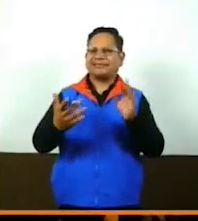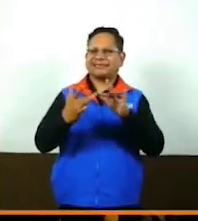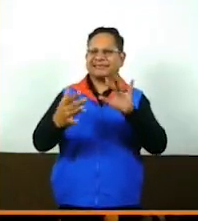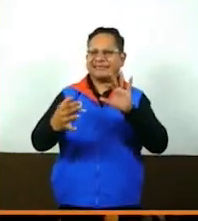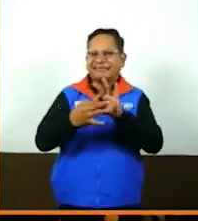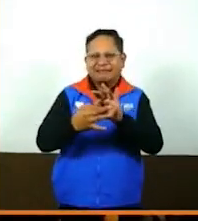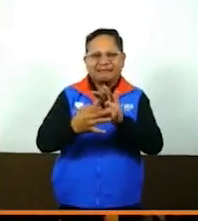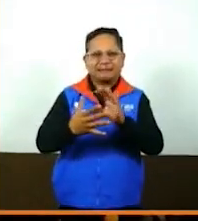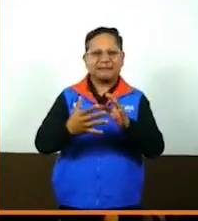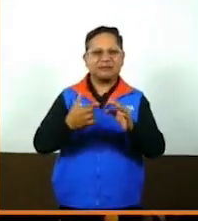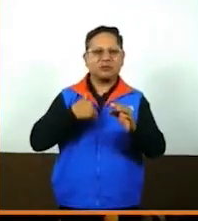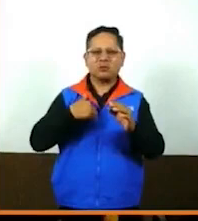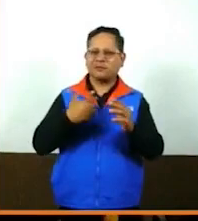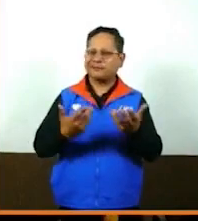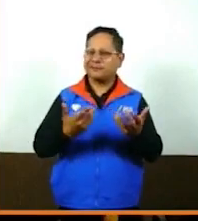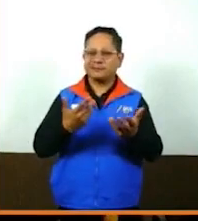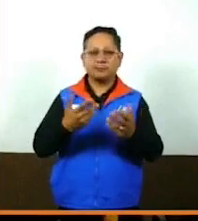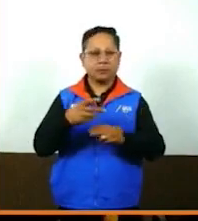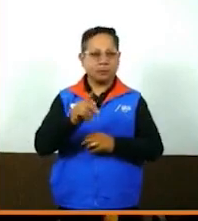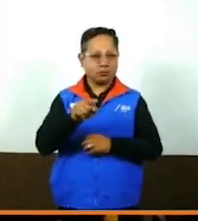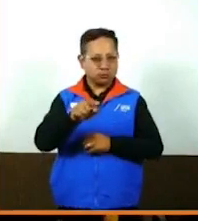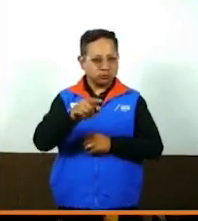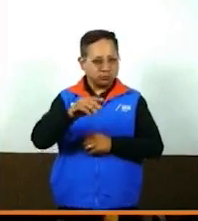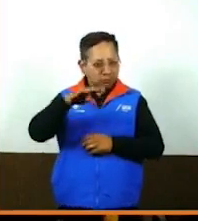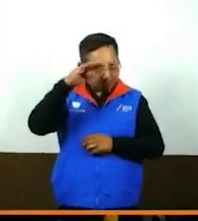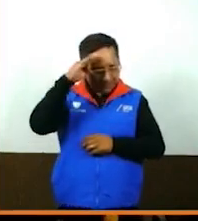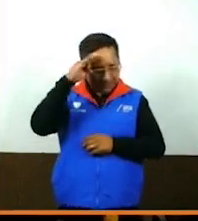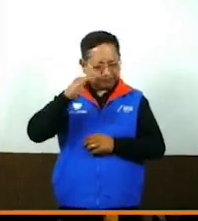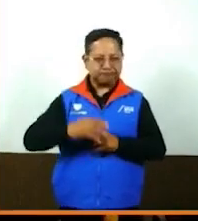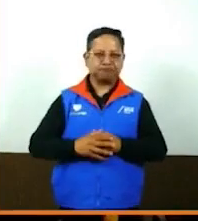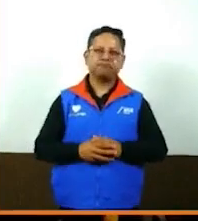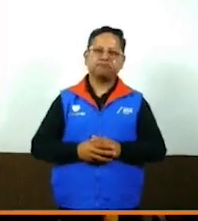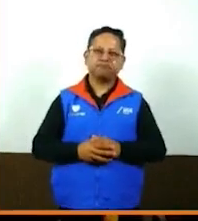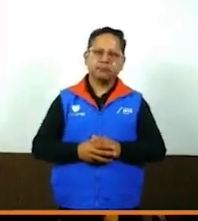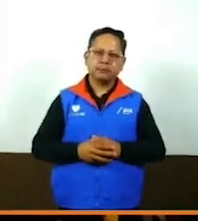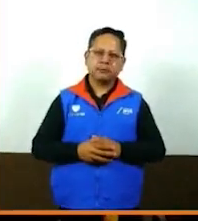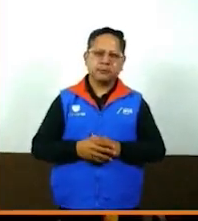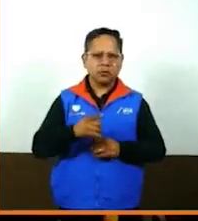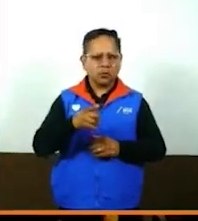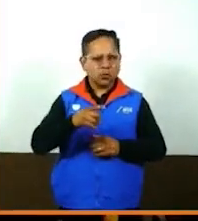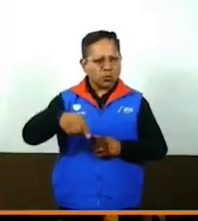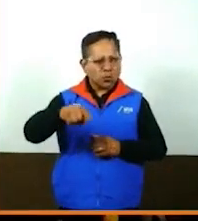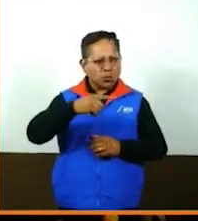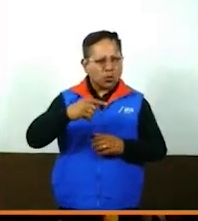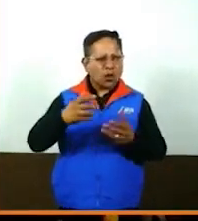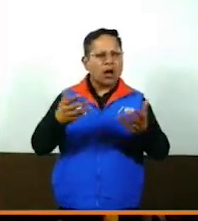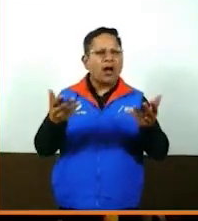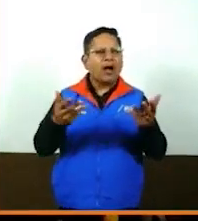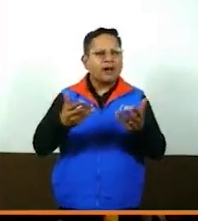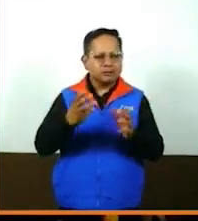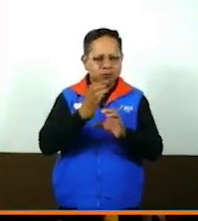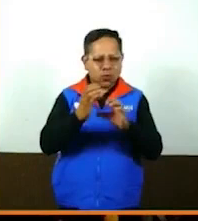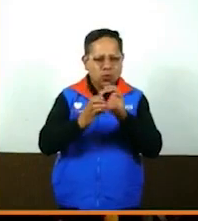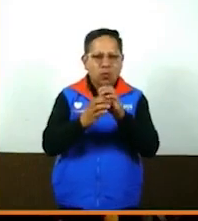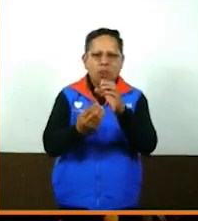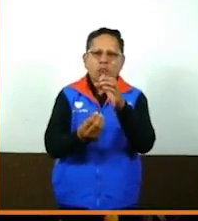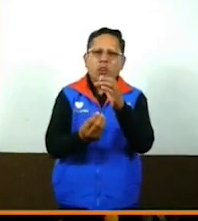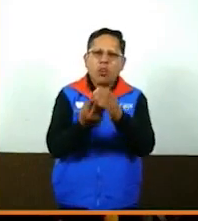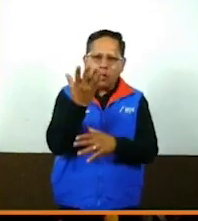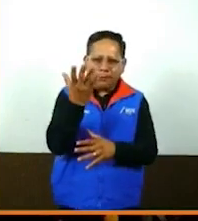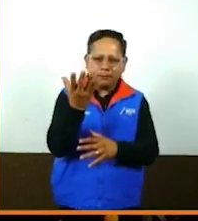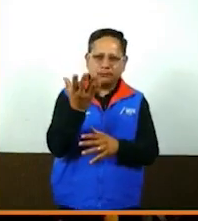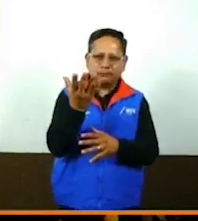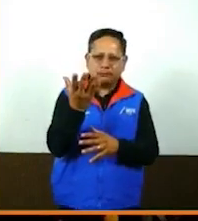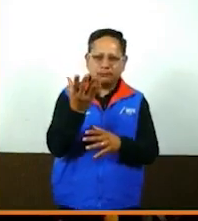conectarlos. Sin embargo, imagínense cómo debemos de lograr la innovación.